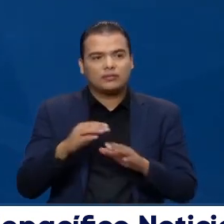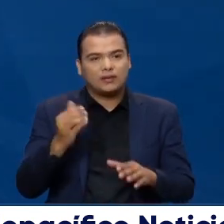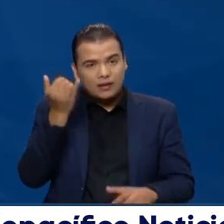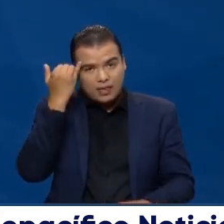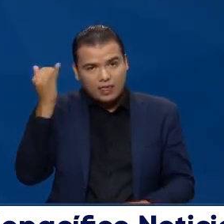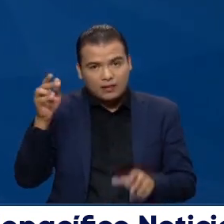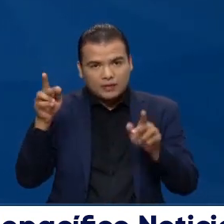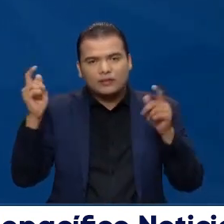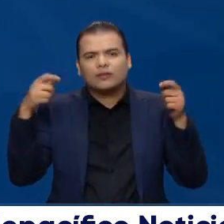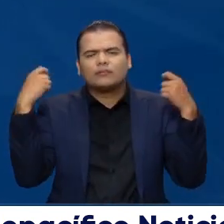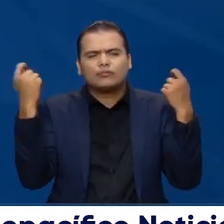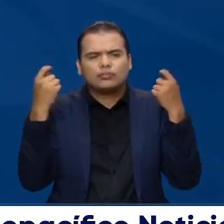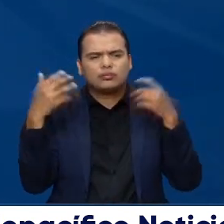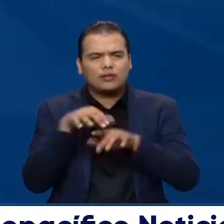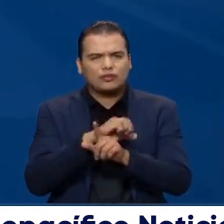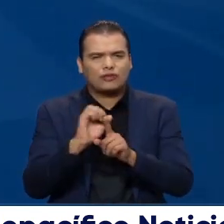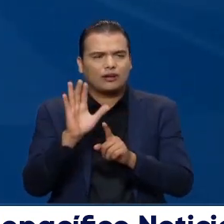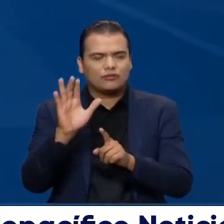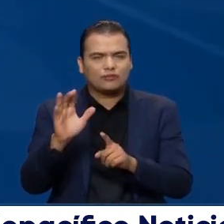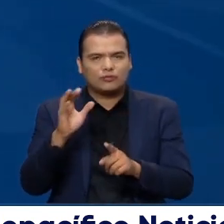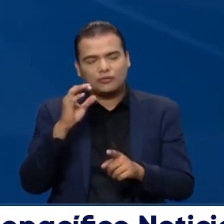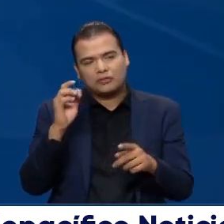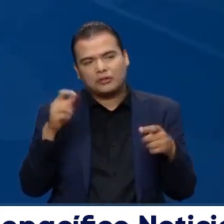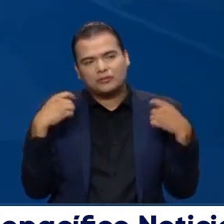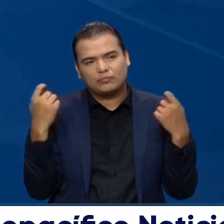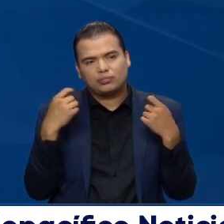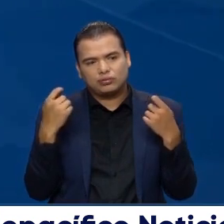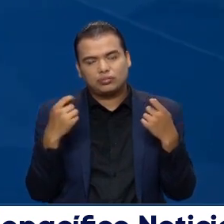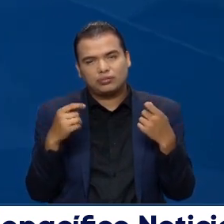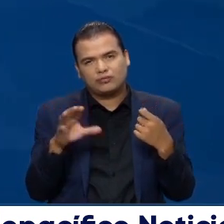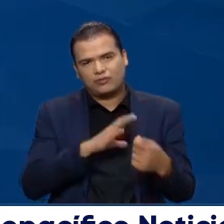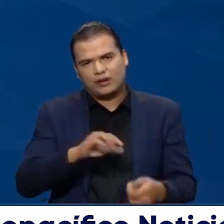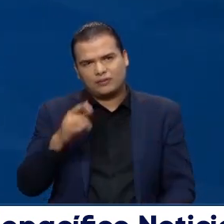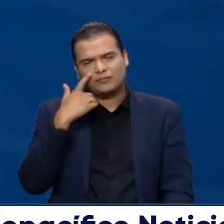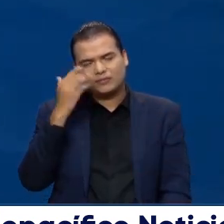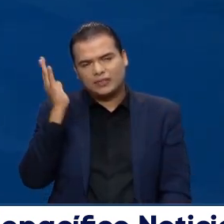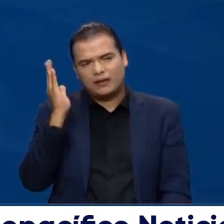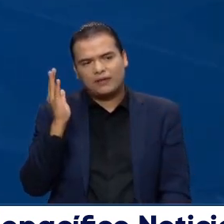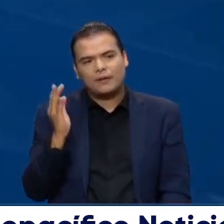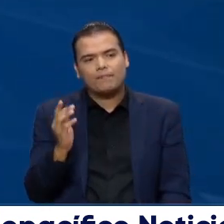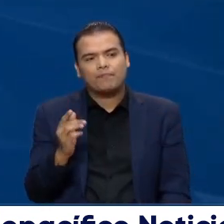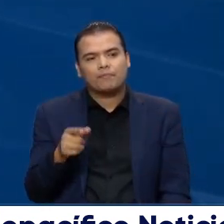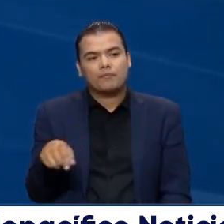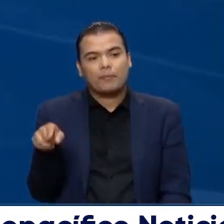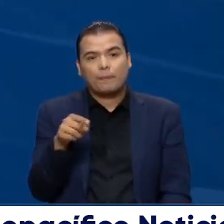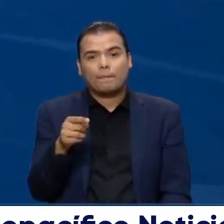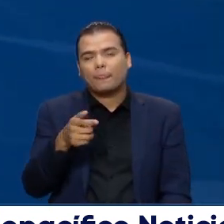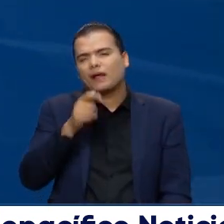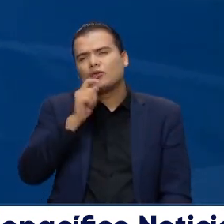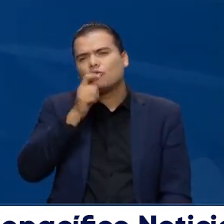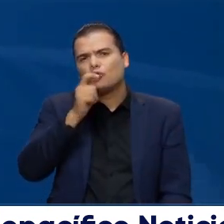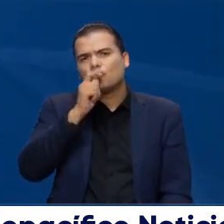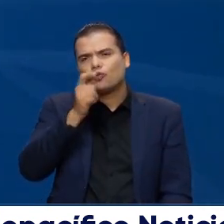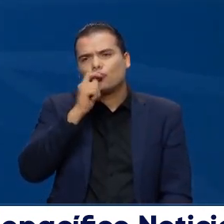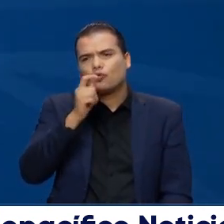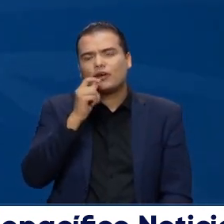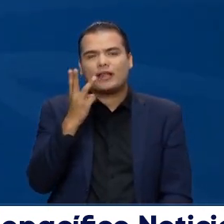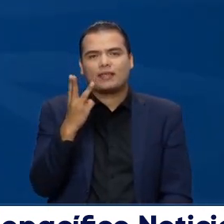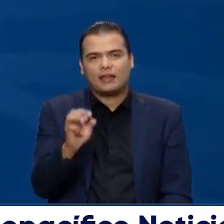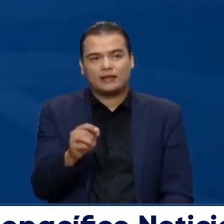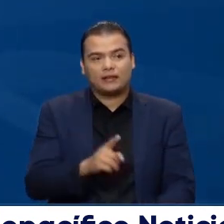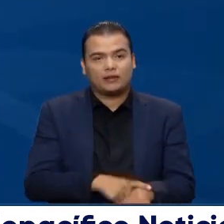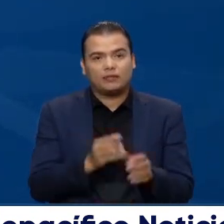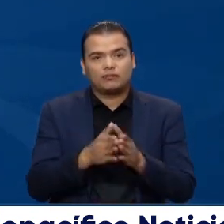uno de los influencers de redes sociales más reconocidos de Cali y el cual consistía en ingerir 30 copas de licor en 3